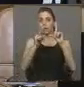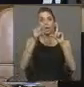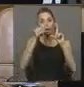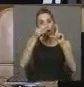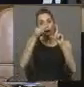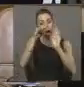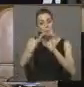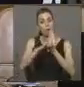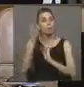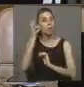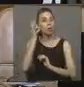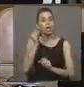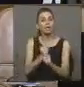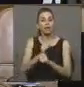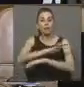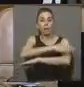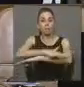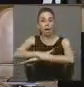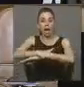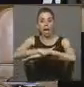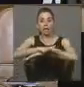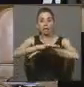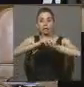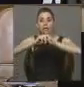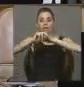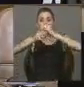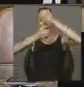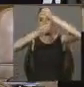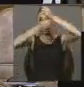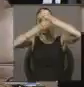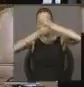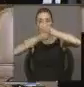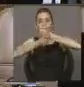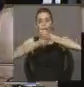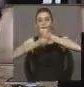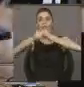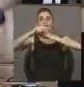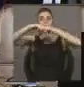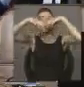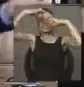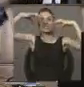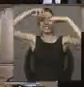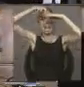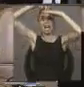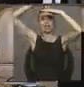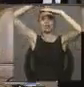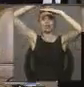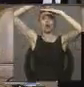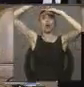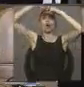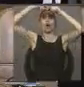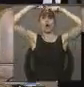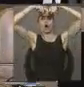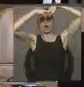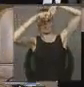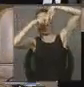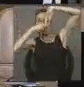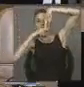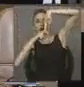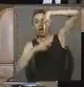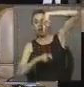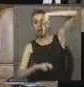mujeres costeras bajaban por una cuerda, un cerro hacia abajo para llegar a una playa en donde sacaban